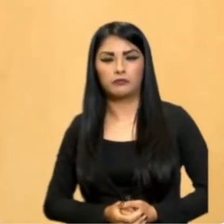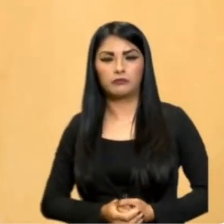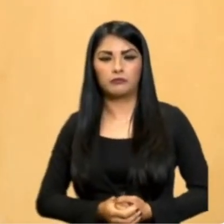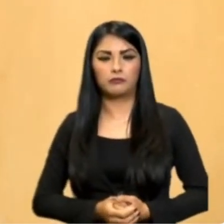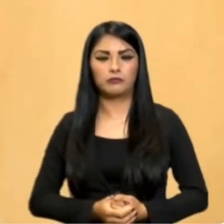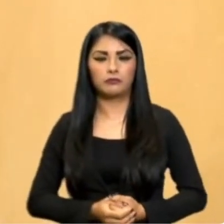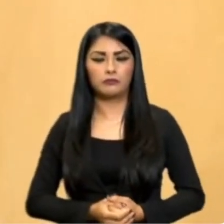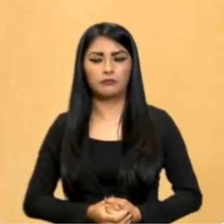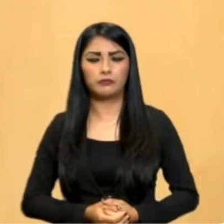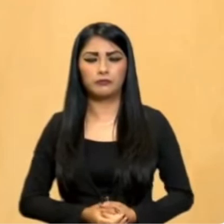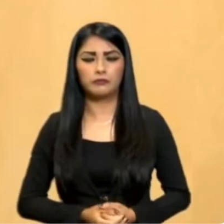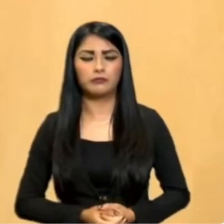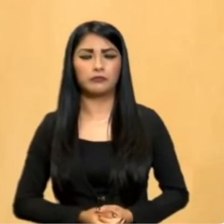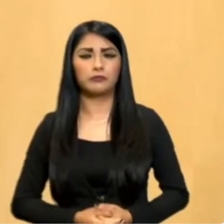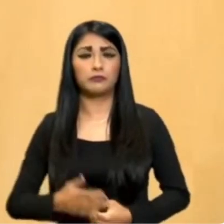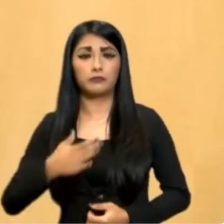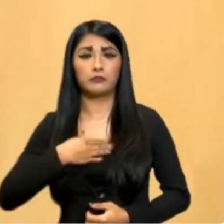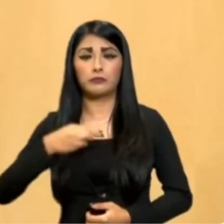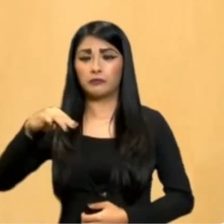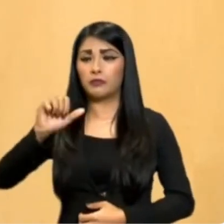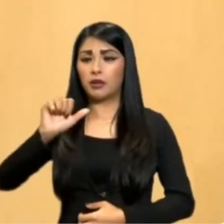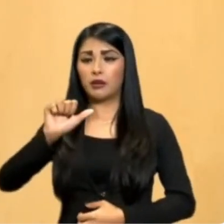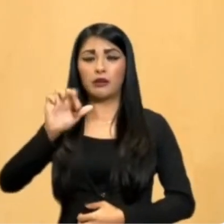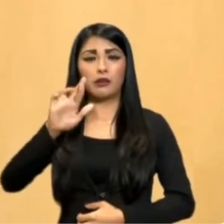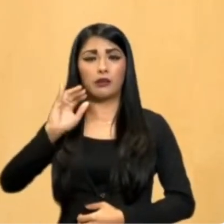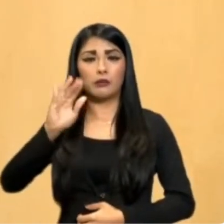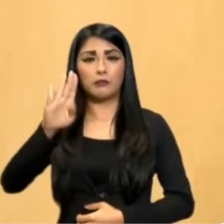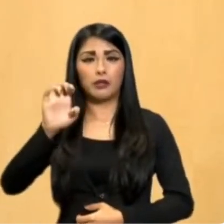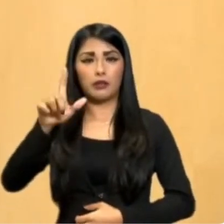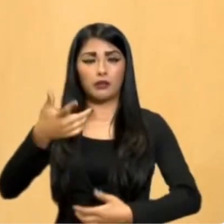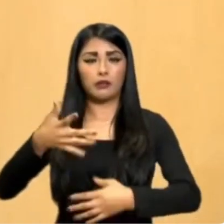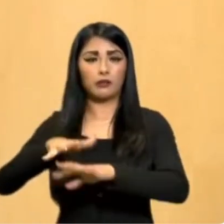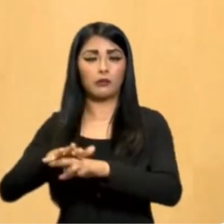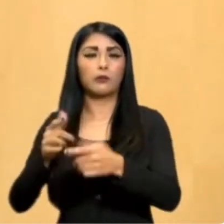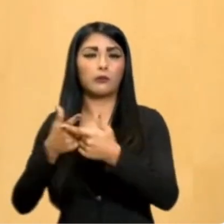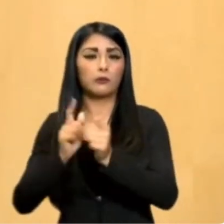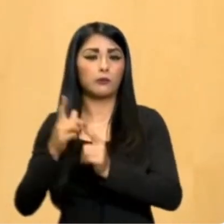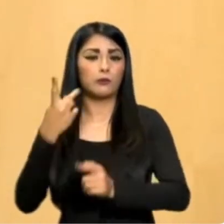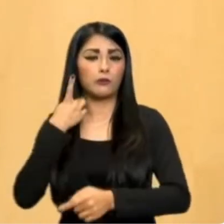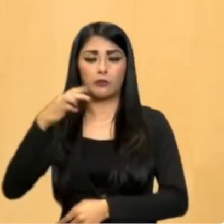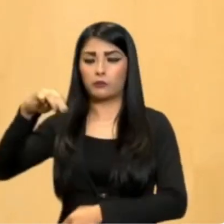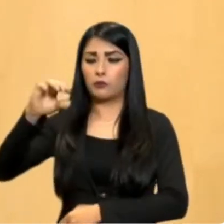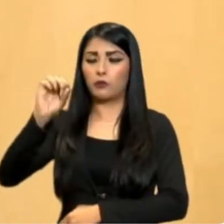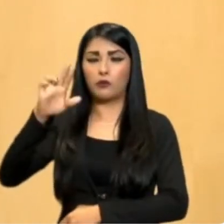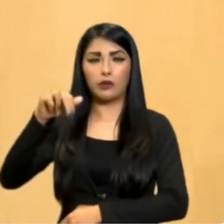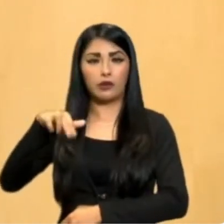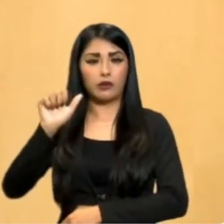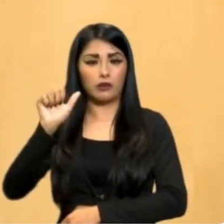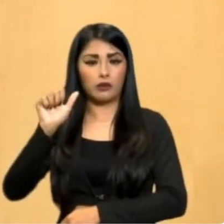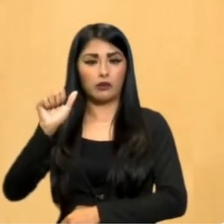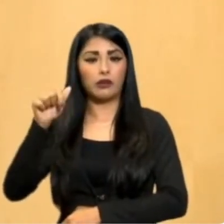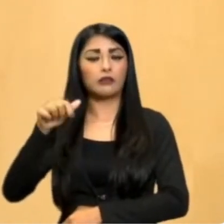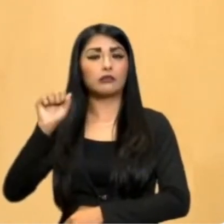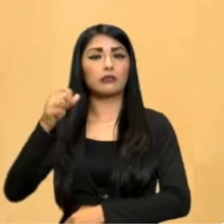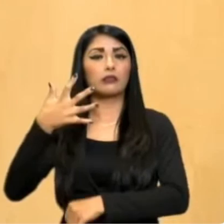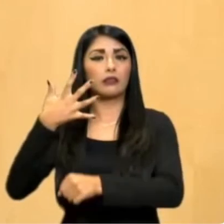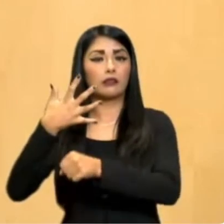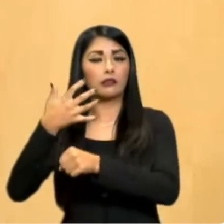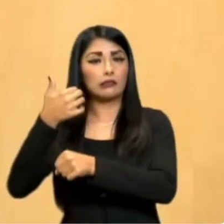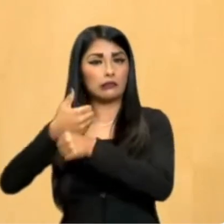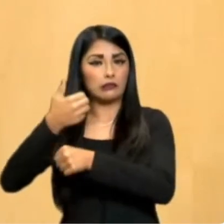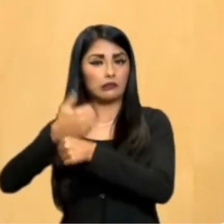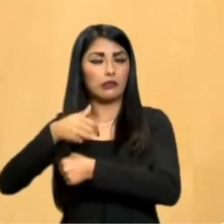Pilar Gómez Enríquez dijo que es prioritario que una instancia municipal, como lo es la Comisión para la Igualdad,